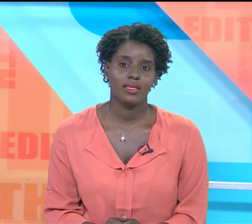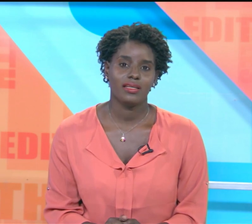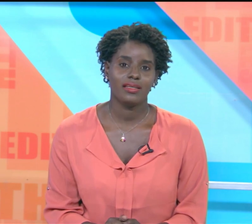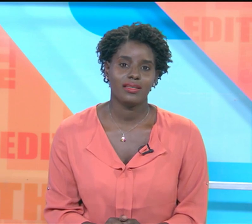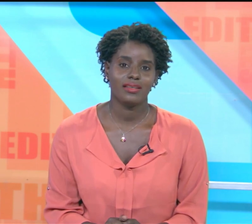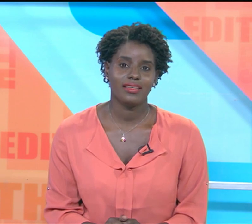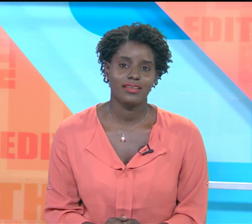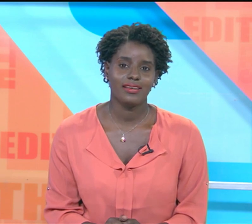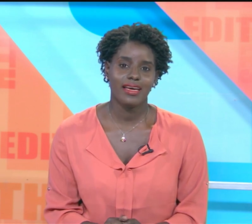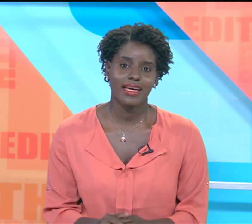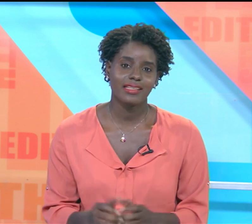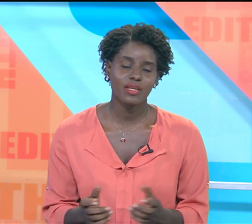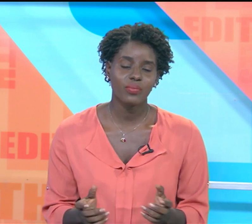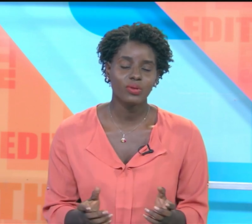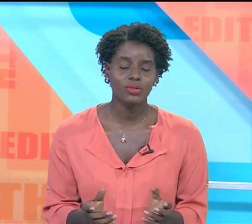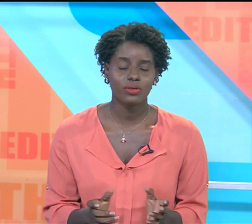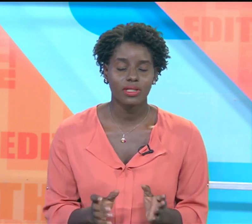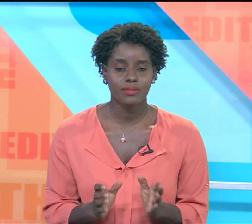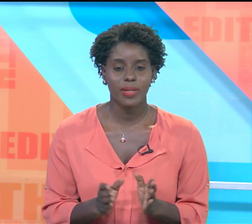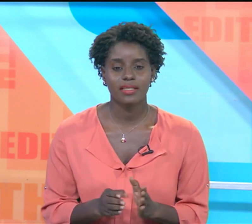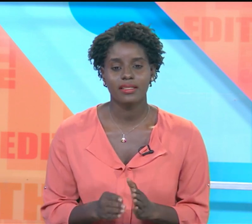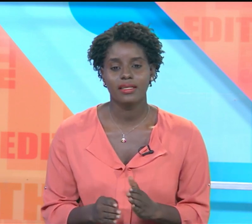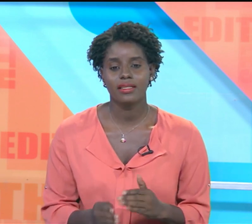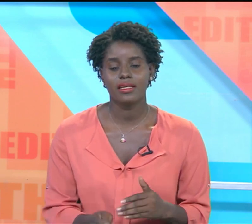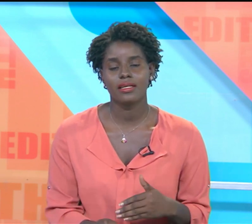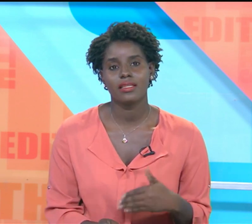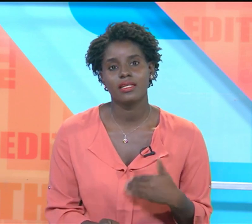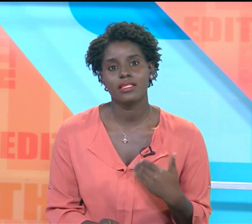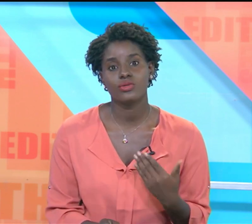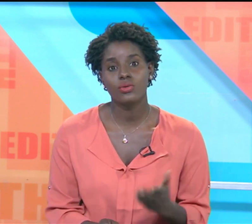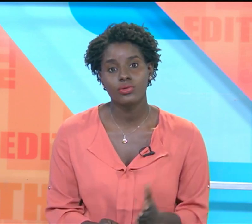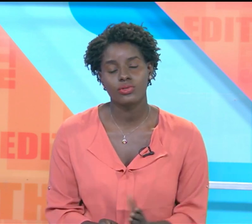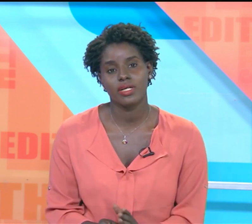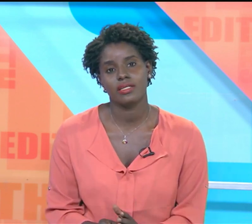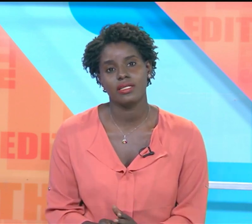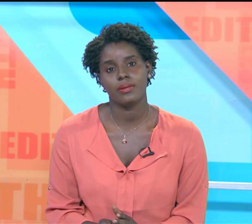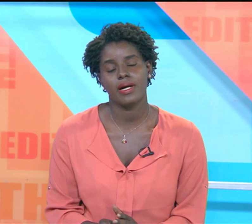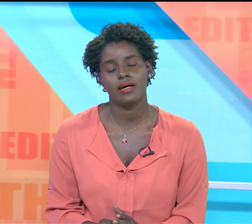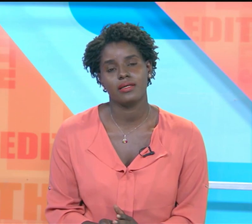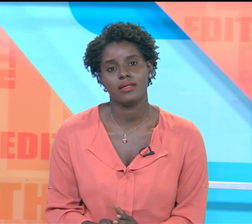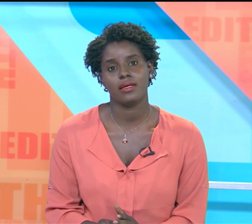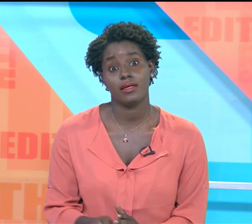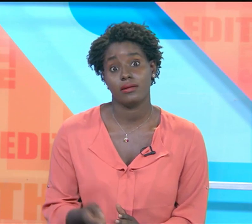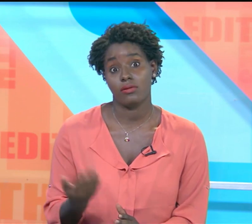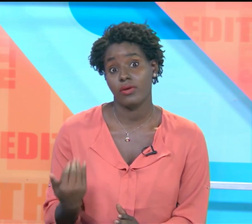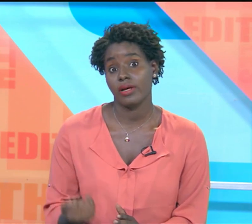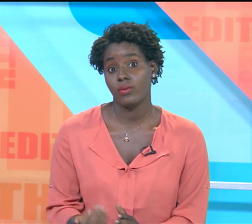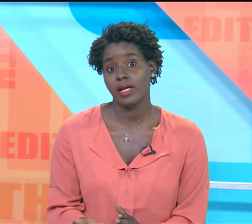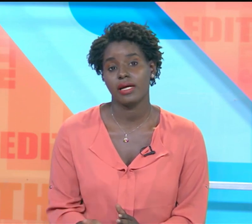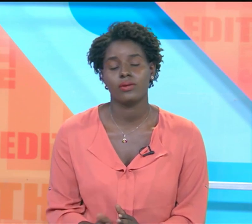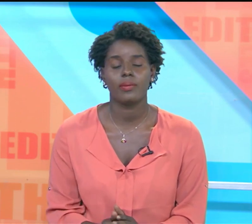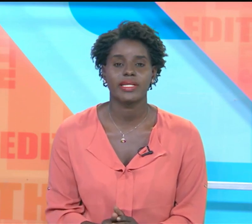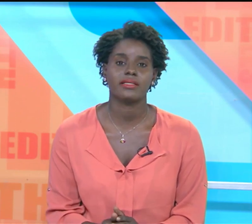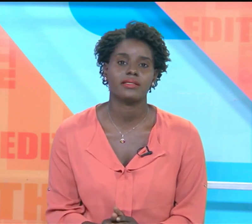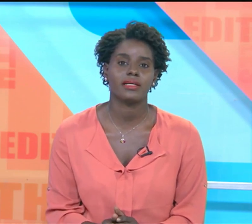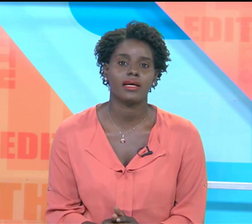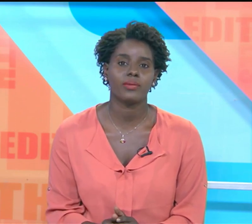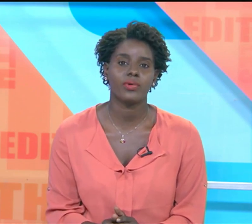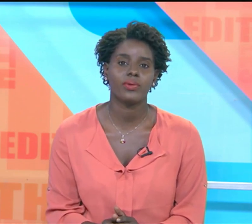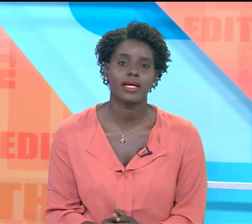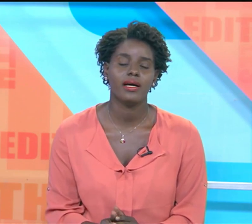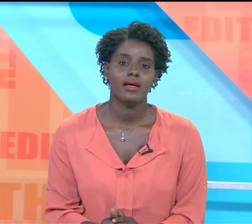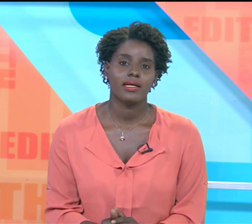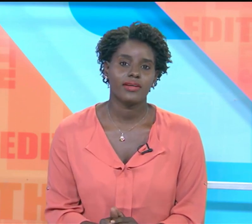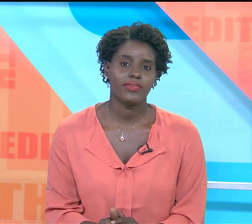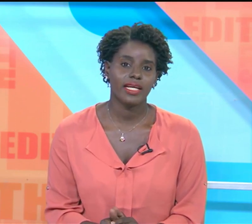y en ese punto es parte del discurso que lleva y con el cual ganó la presidencia de la